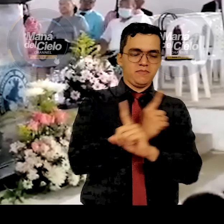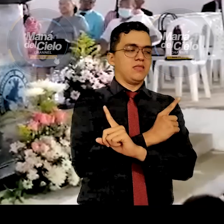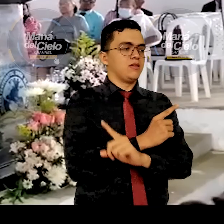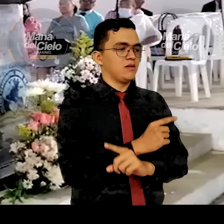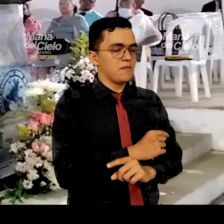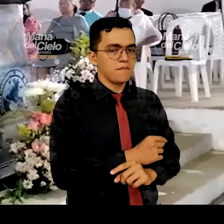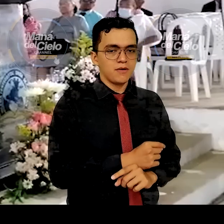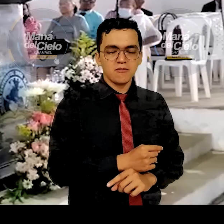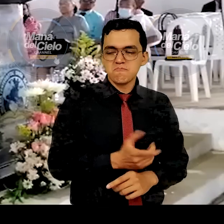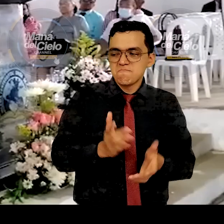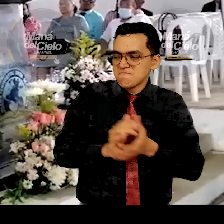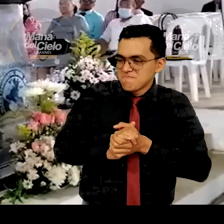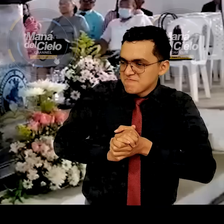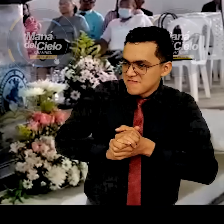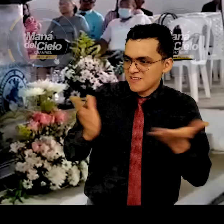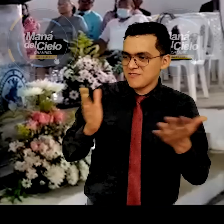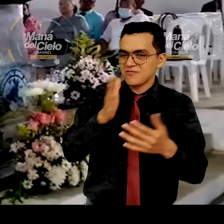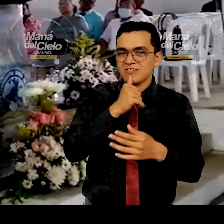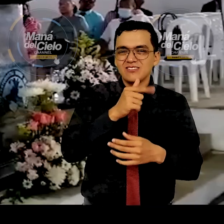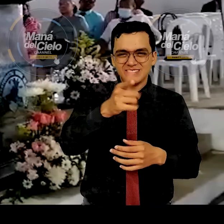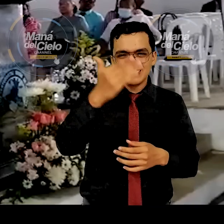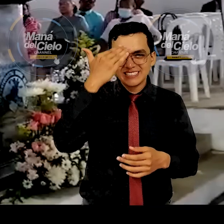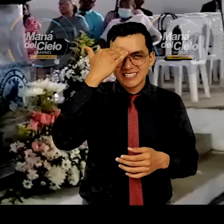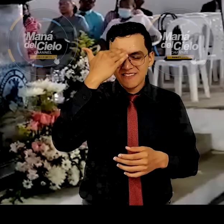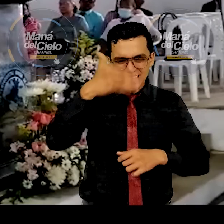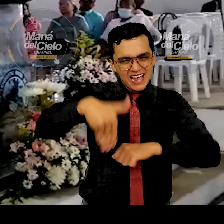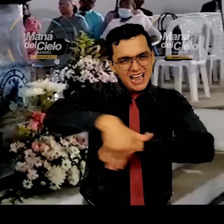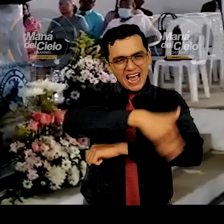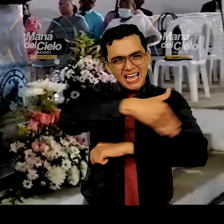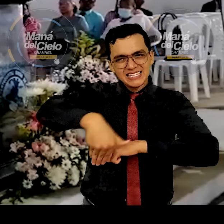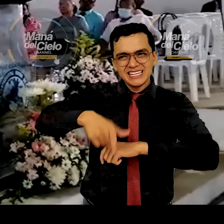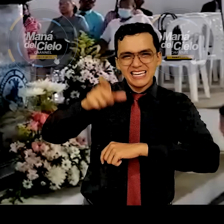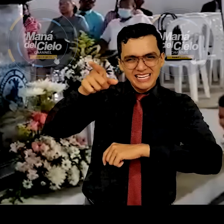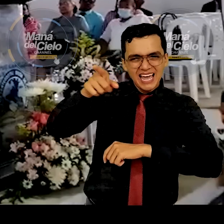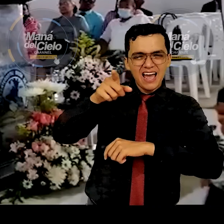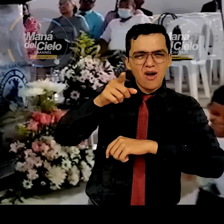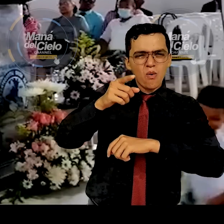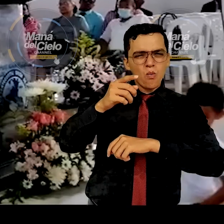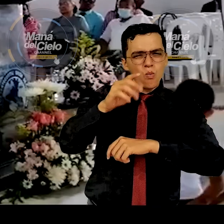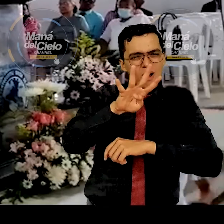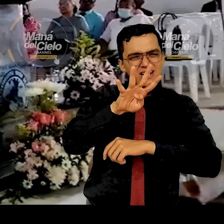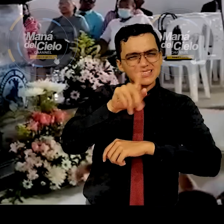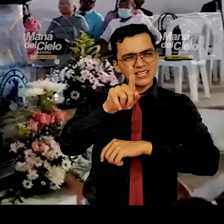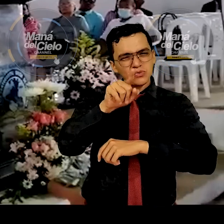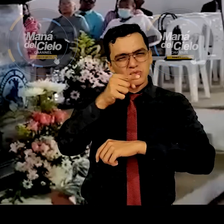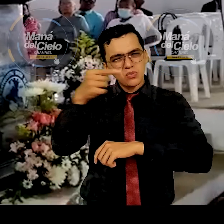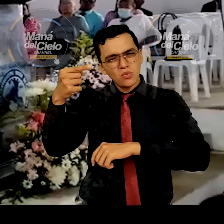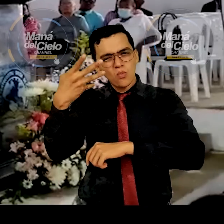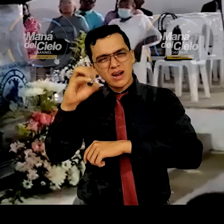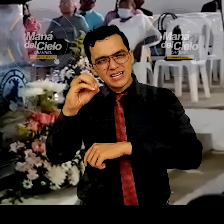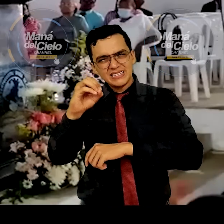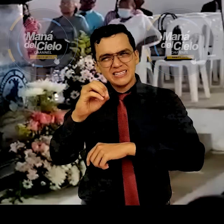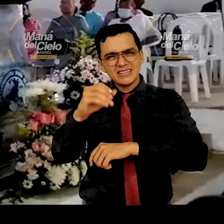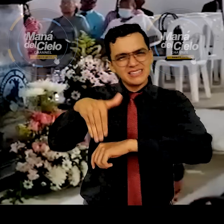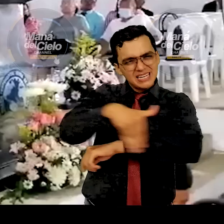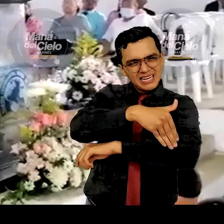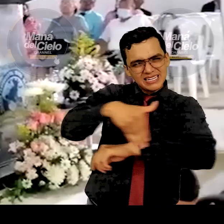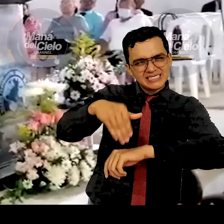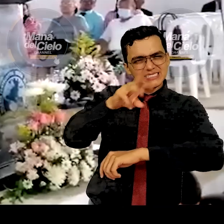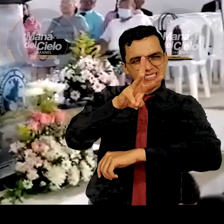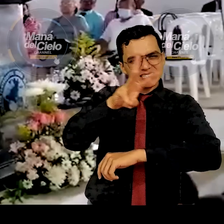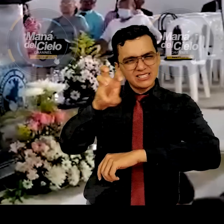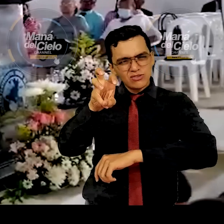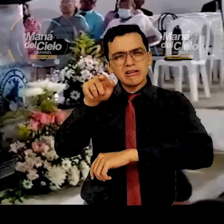en la 41 con 40, con 38, 39, que tenía un gancho para aquí, un hombre colgado un